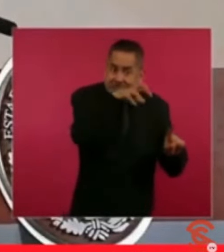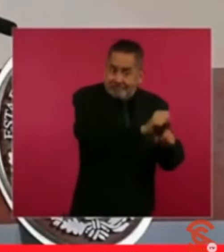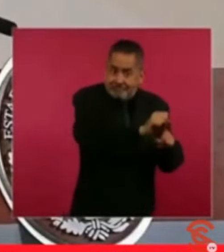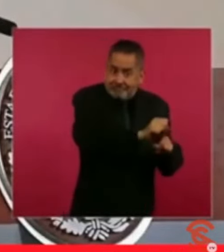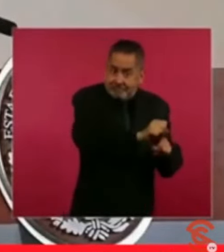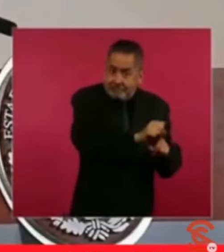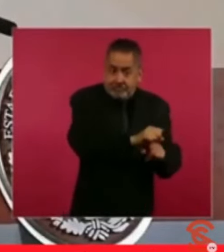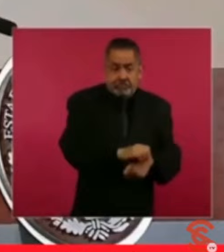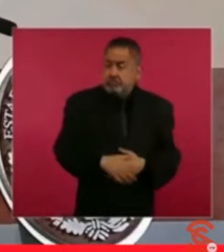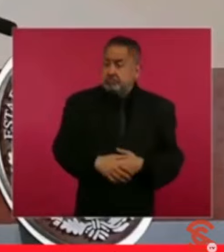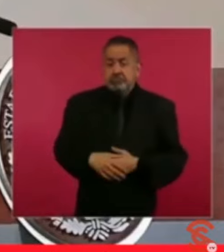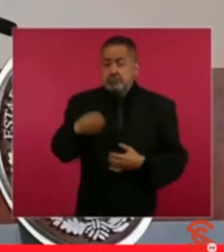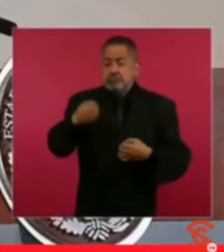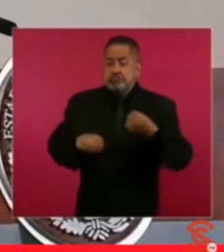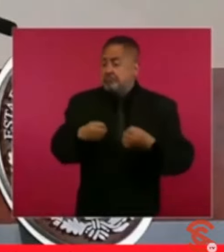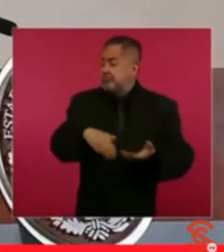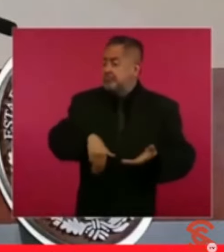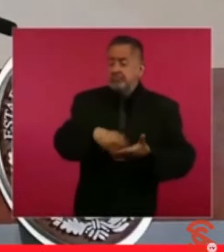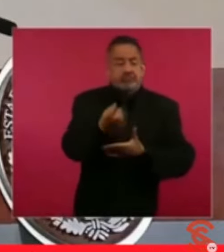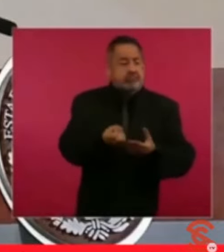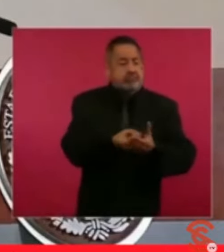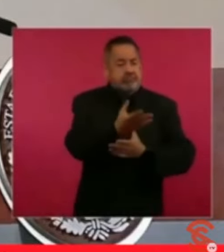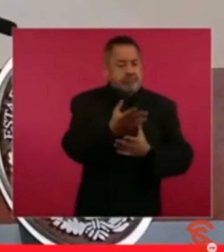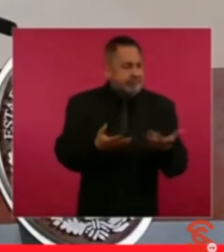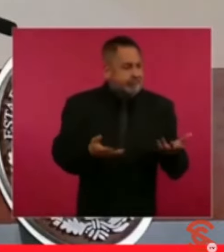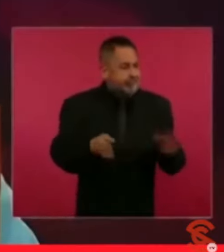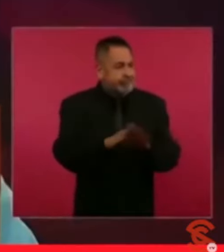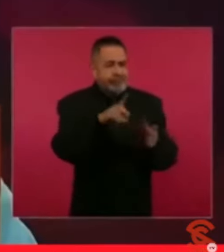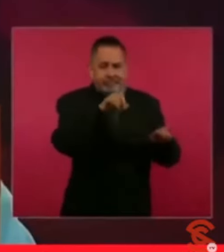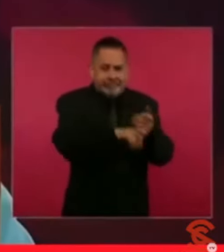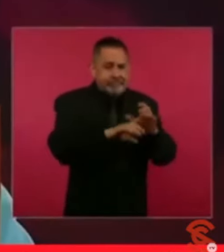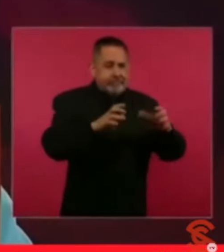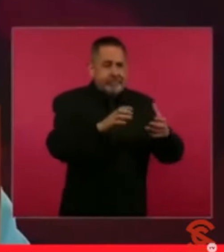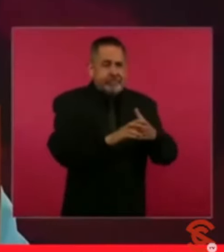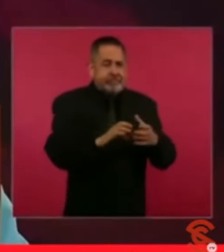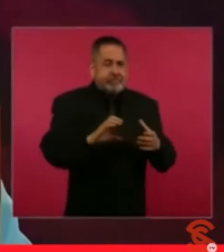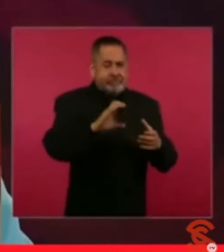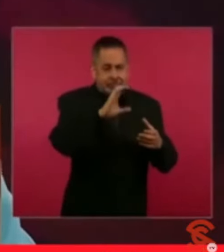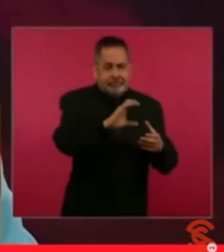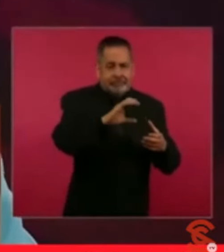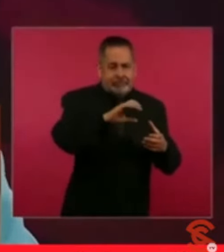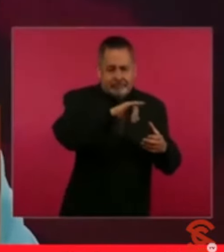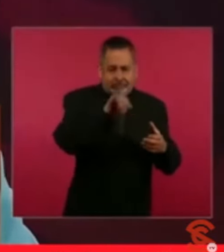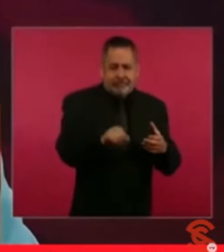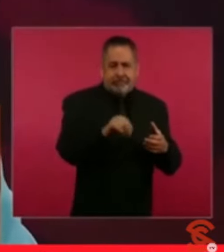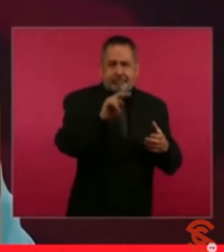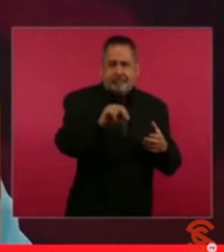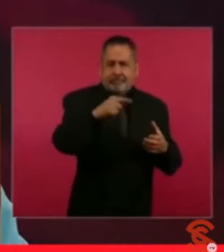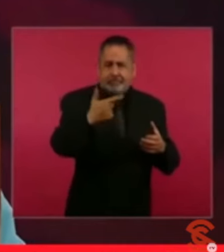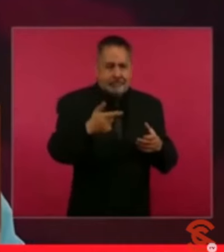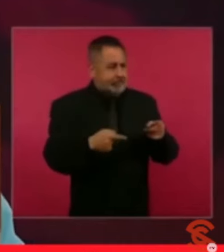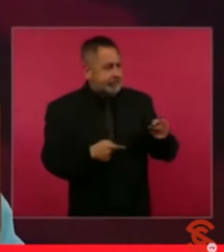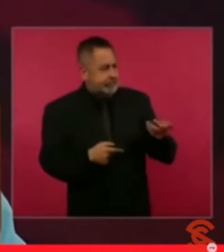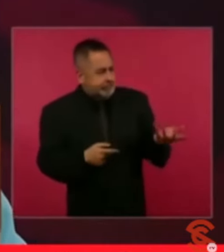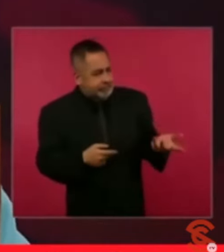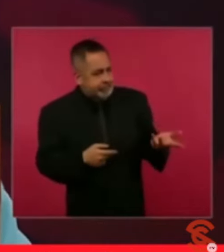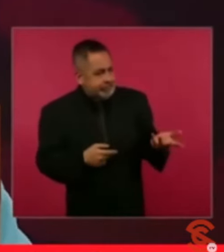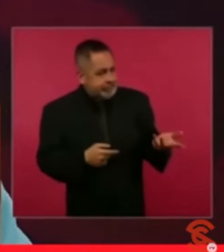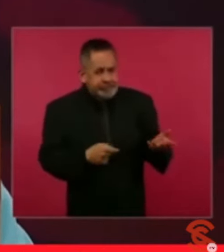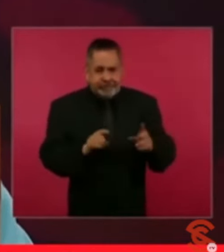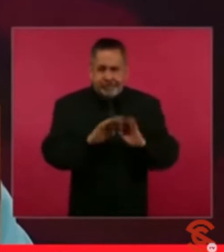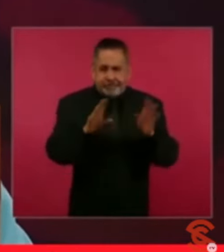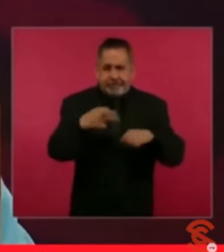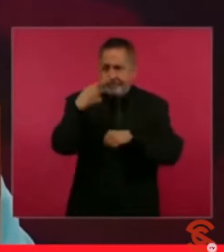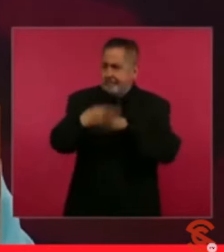de la persona en la estructura criminal del Cártel Jalisco Nueva Generación. Se trata de un asunto de Estado